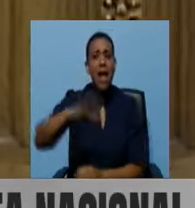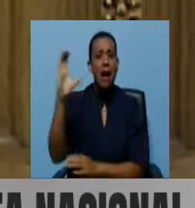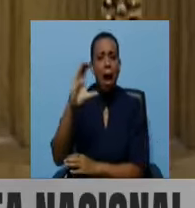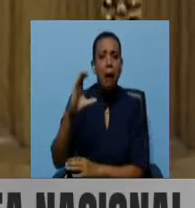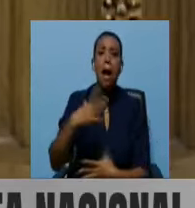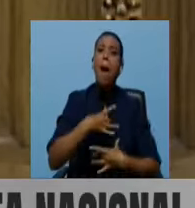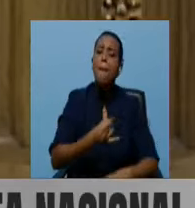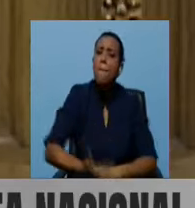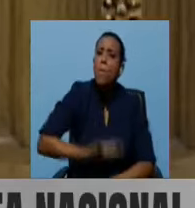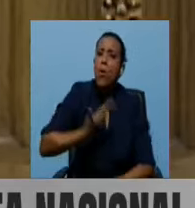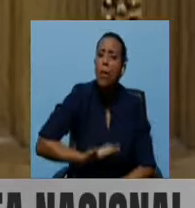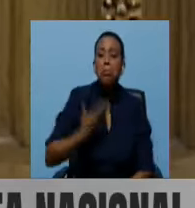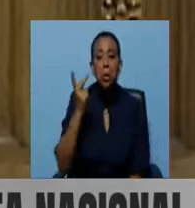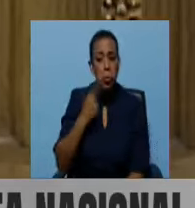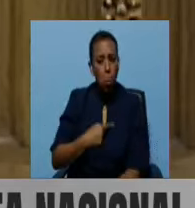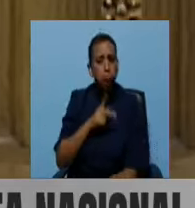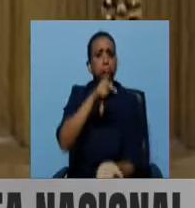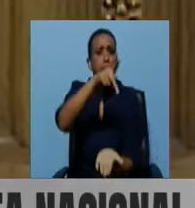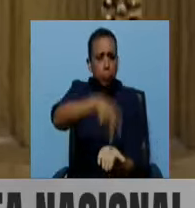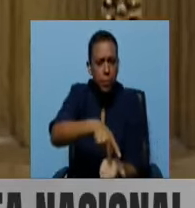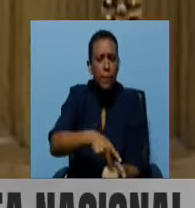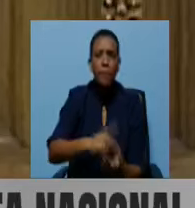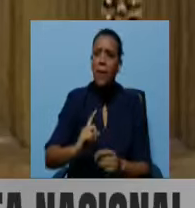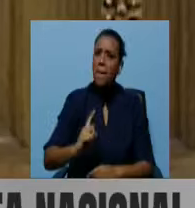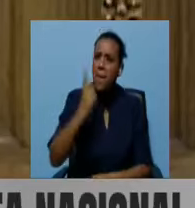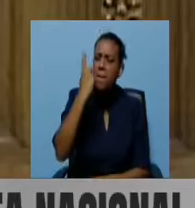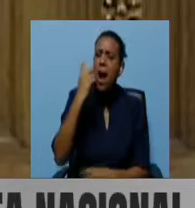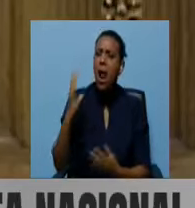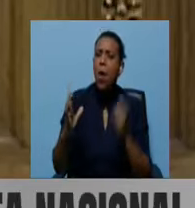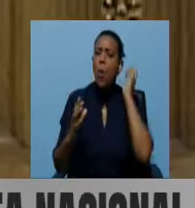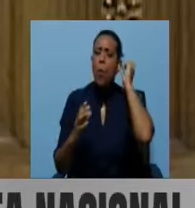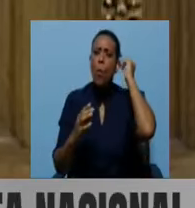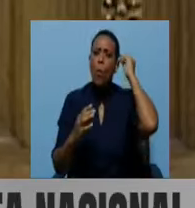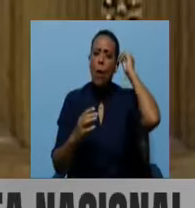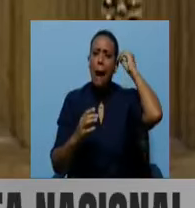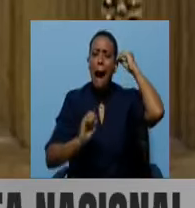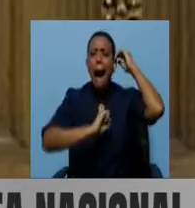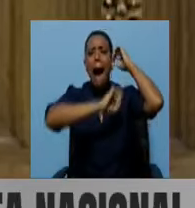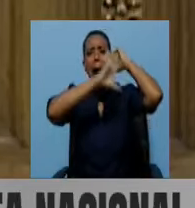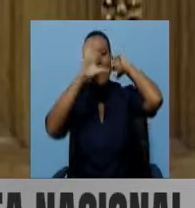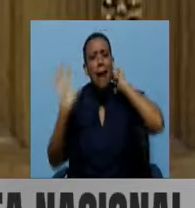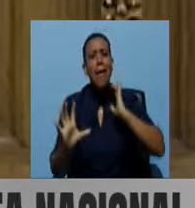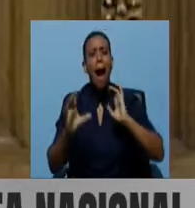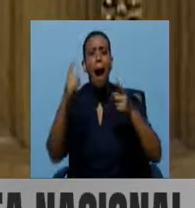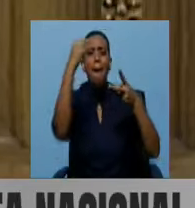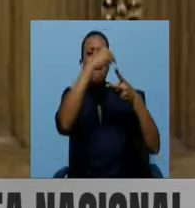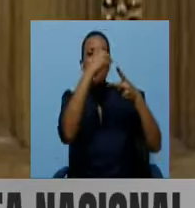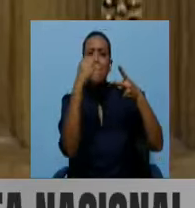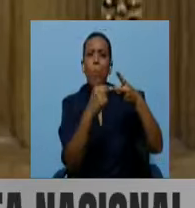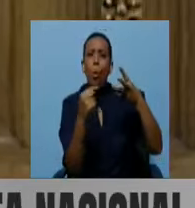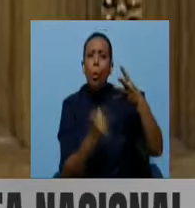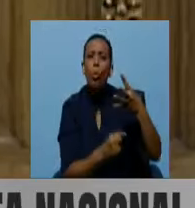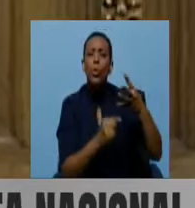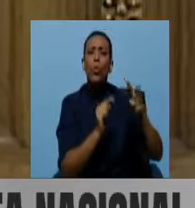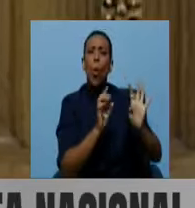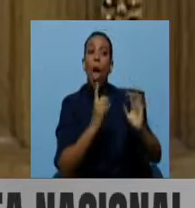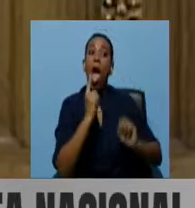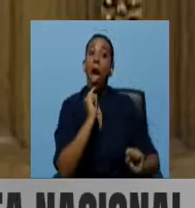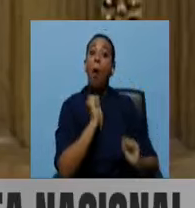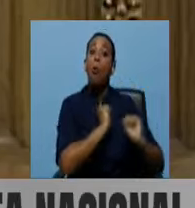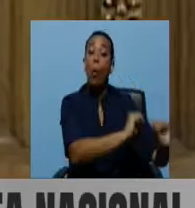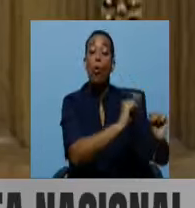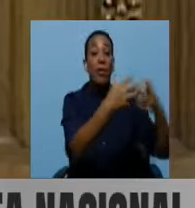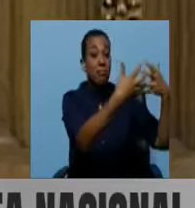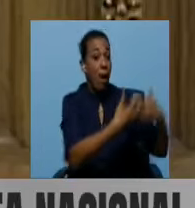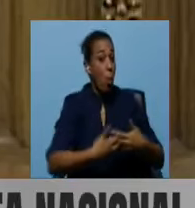me pareció importante asistir, primero, para aclarar los puntos en contra de este imperio. No es solamente